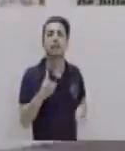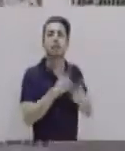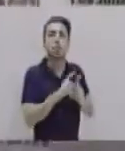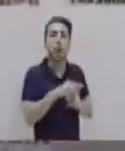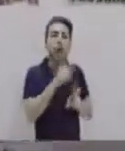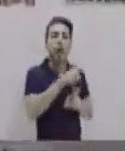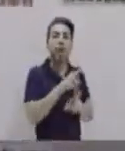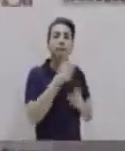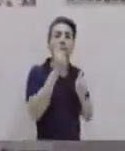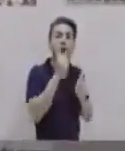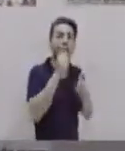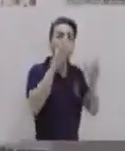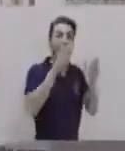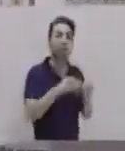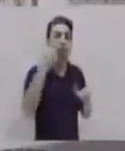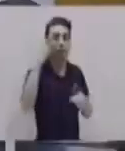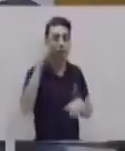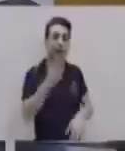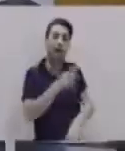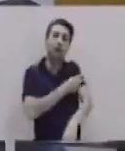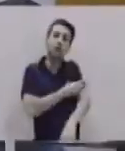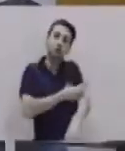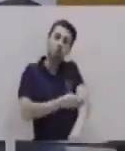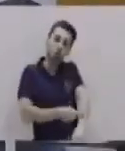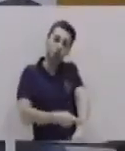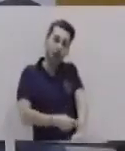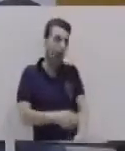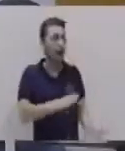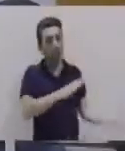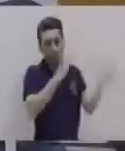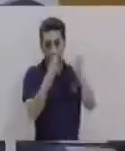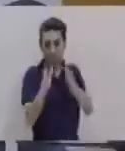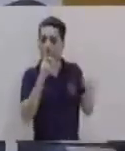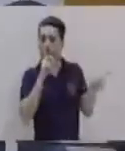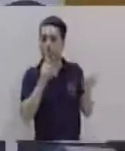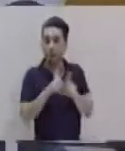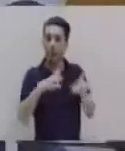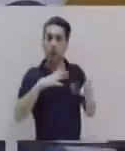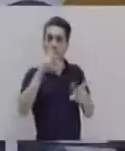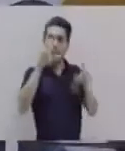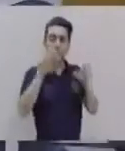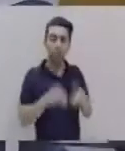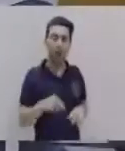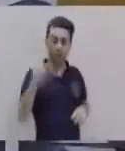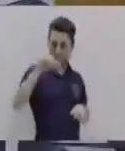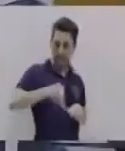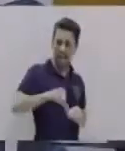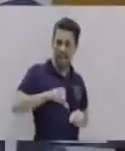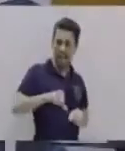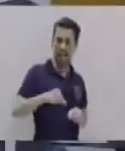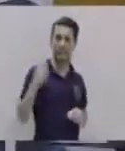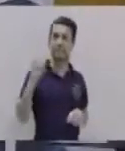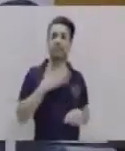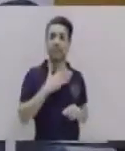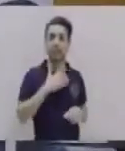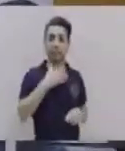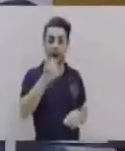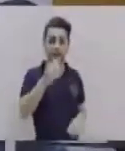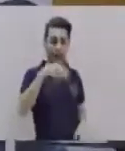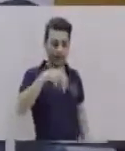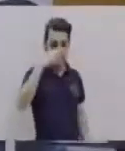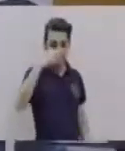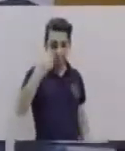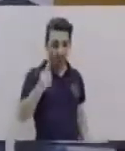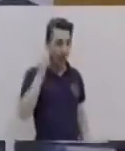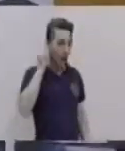de la historia. Pero también siempre aparece alguien que tiene el papel del malo. Ajá. En este caso, el antagonista, que